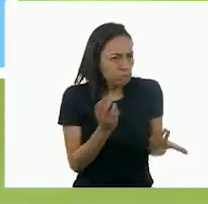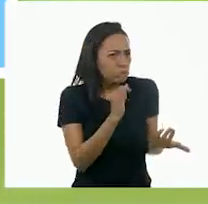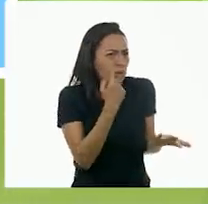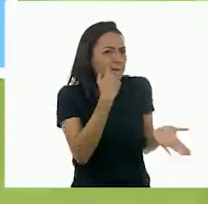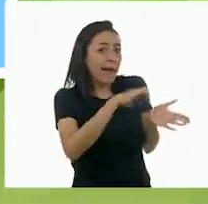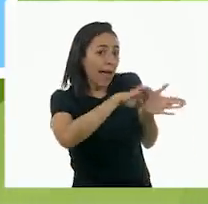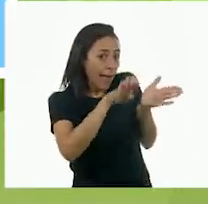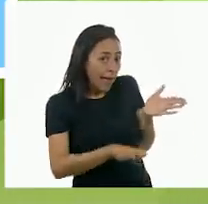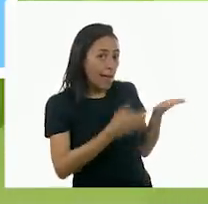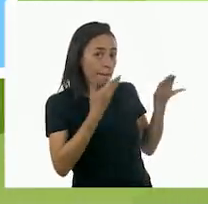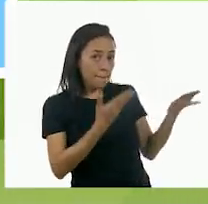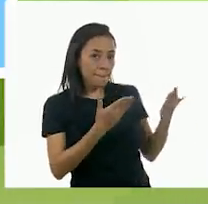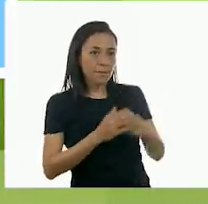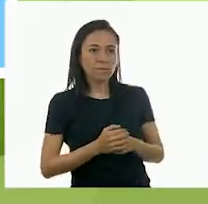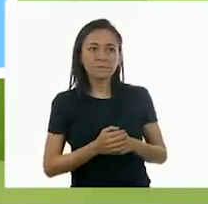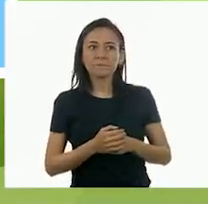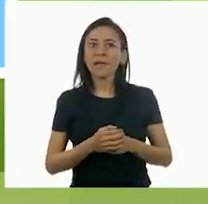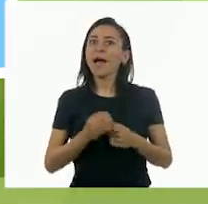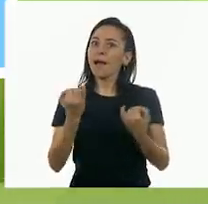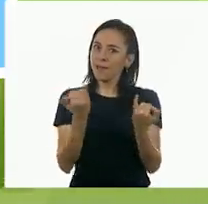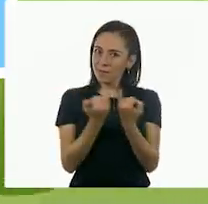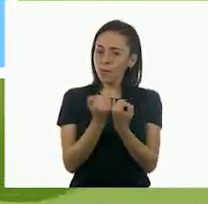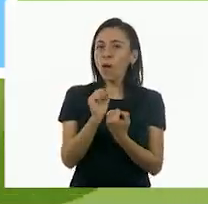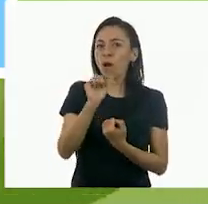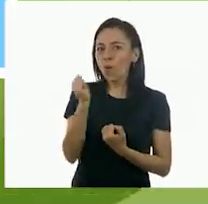¡O también!